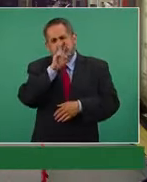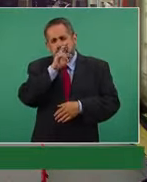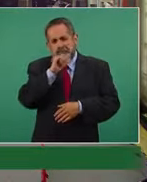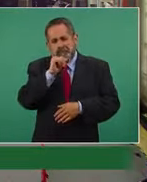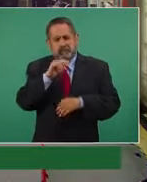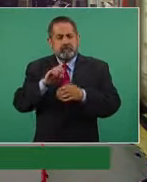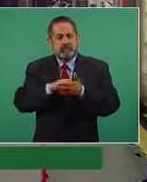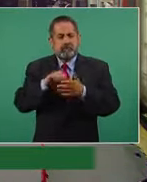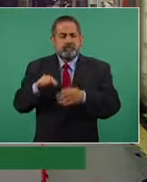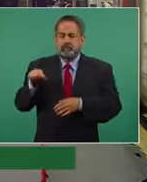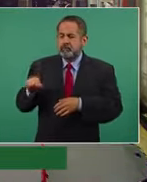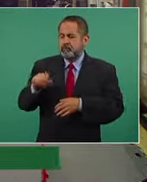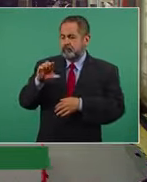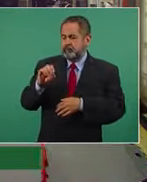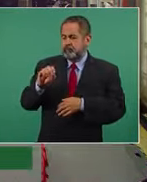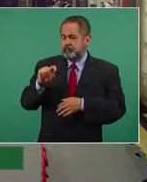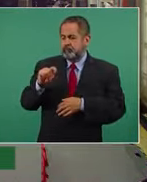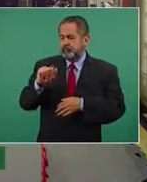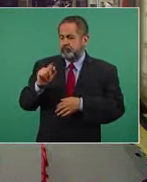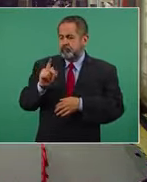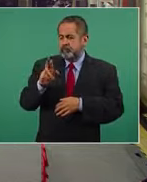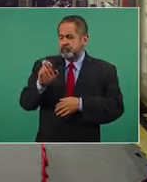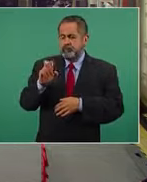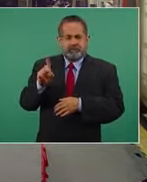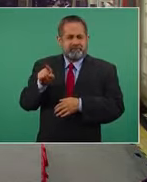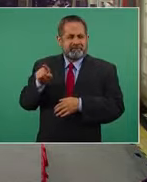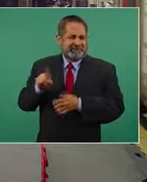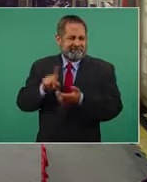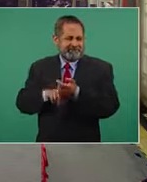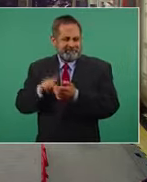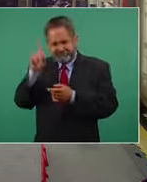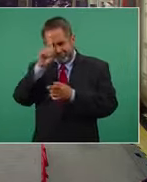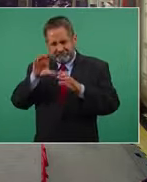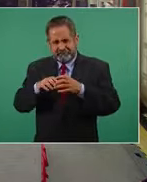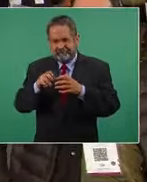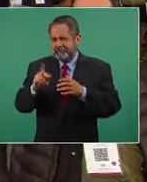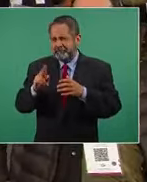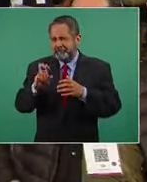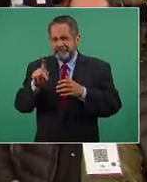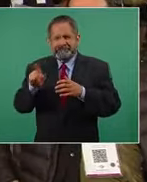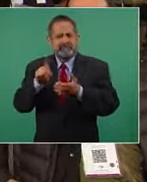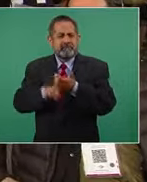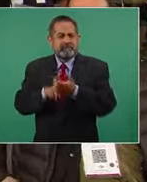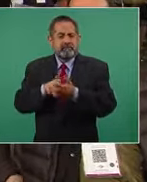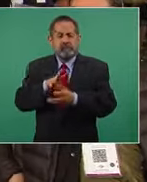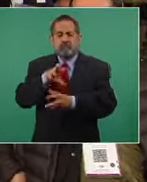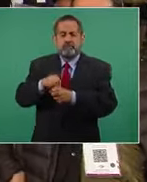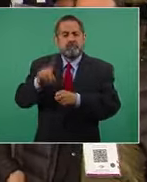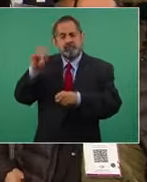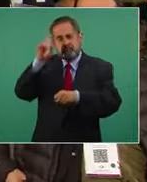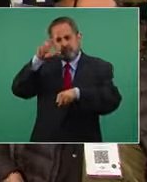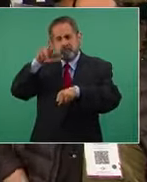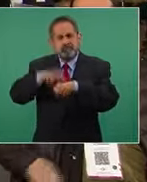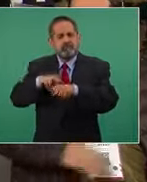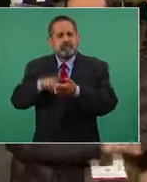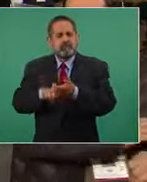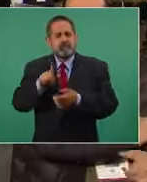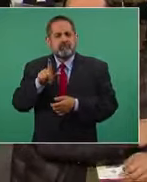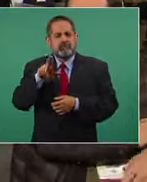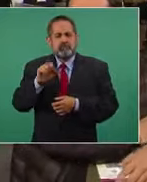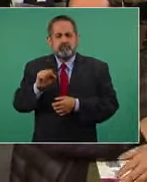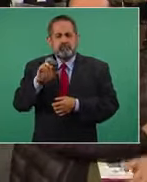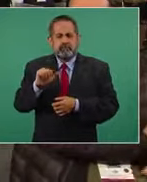el COTAPREP, este comité técnico de asesoramiento al PREP, esté integrado por un asesor de Luis Carlos Ugalde en